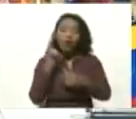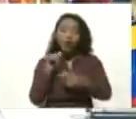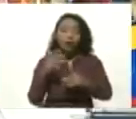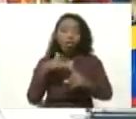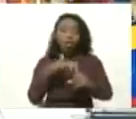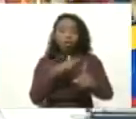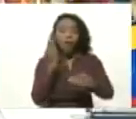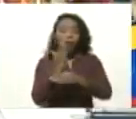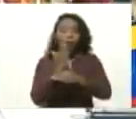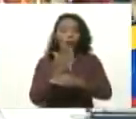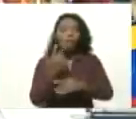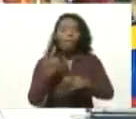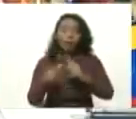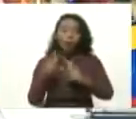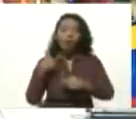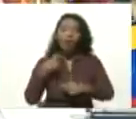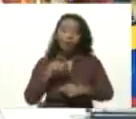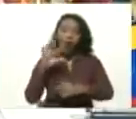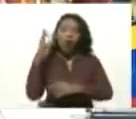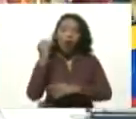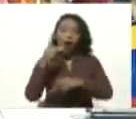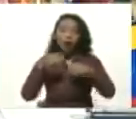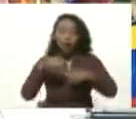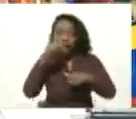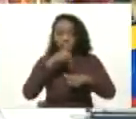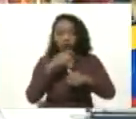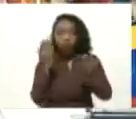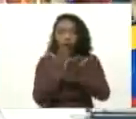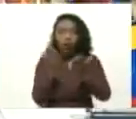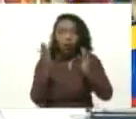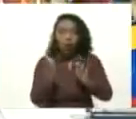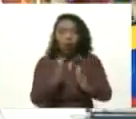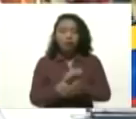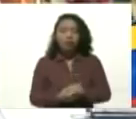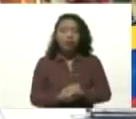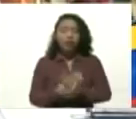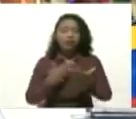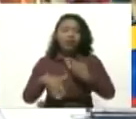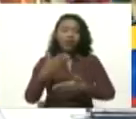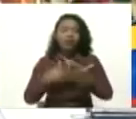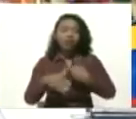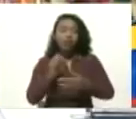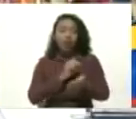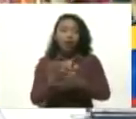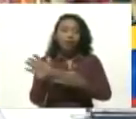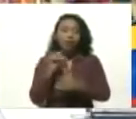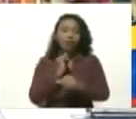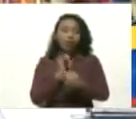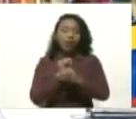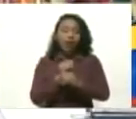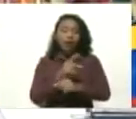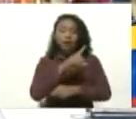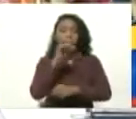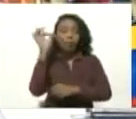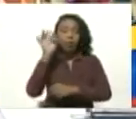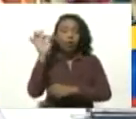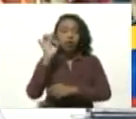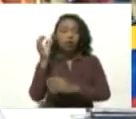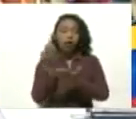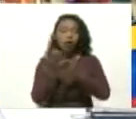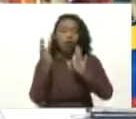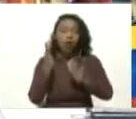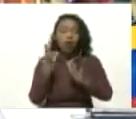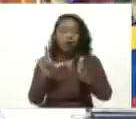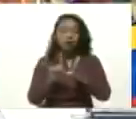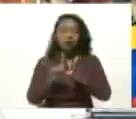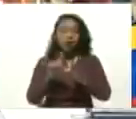y las sanciones, pero tenemos que lograrlo en este año escolar. Servicio gratuito de internet en el 100% de escuelas y liceos